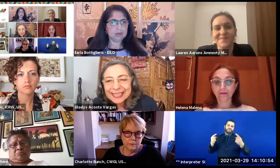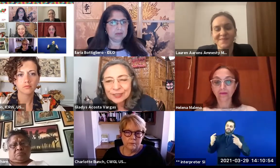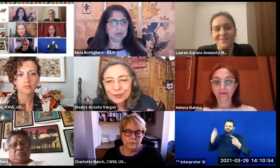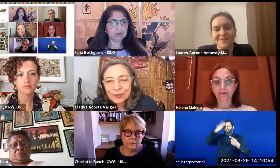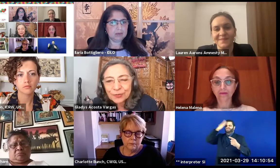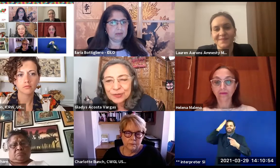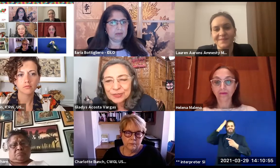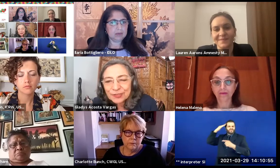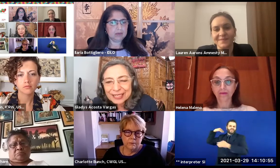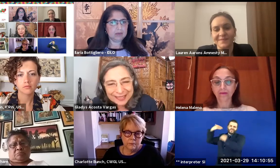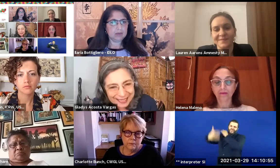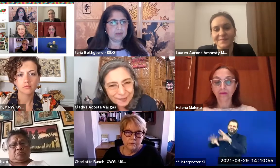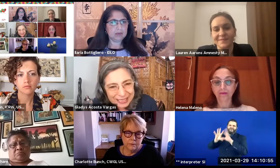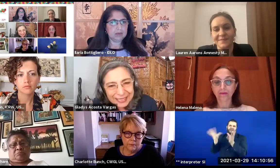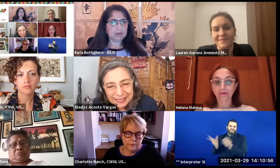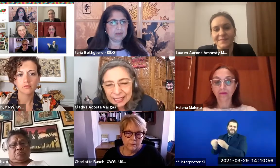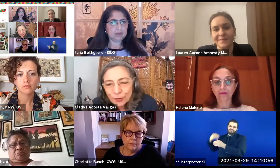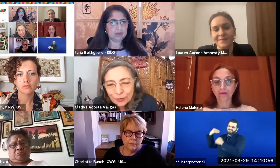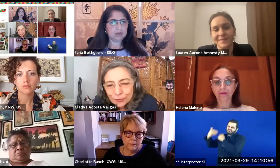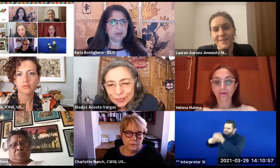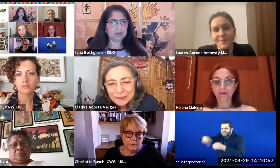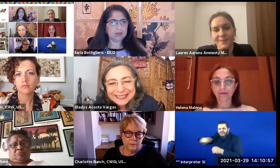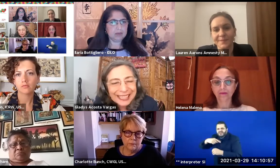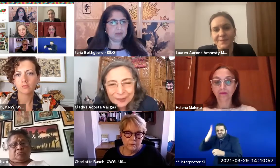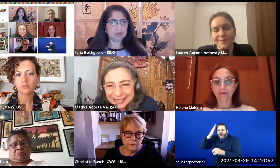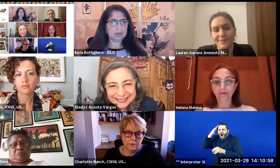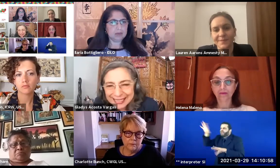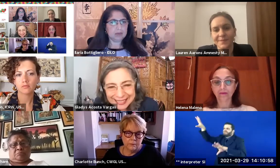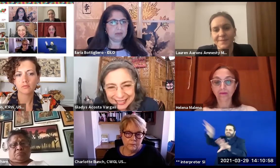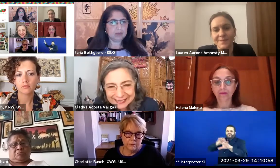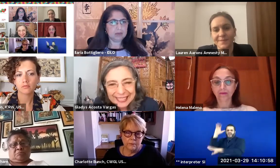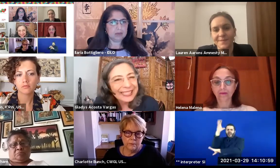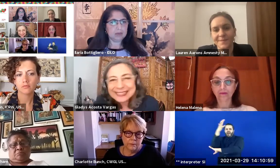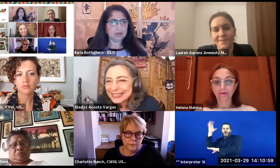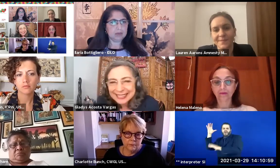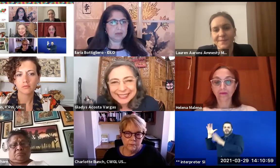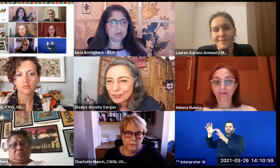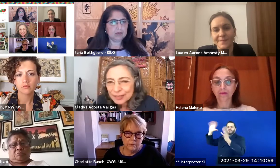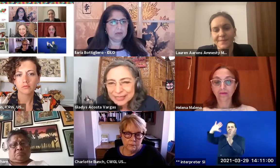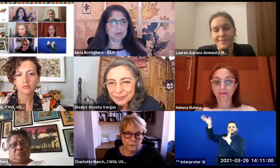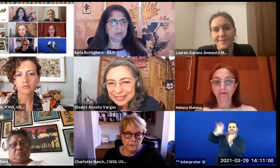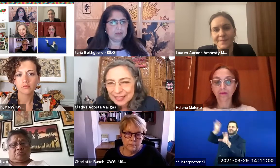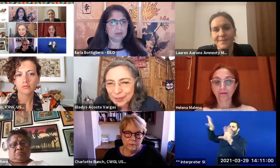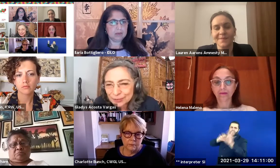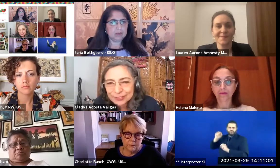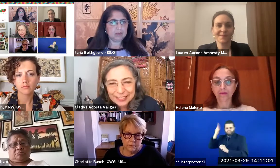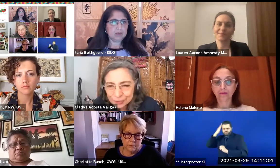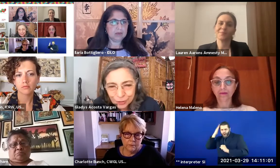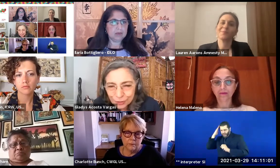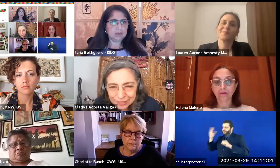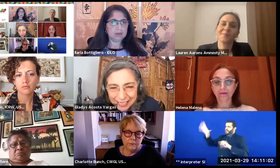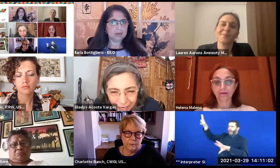cosmovisión que es una cosmovisión que verdaderamente no es para salvarlas a ellas, ni siquiera es solamente para salvar